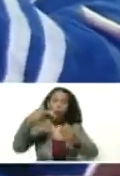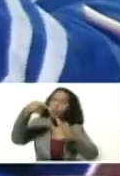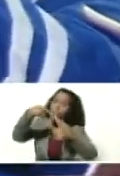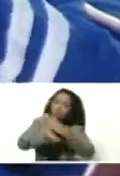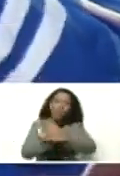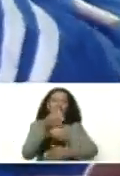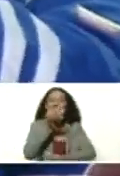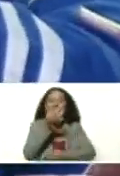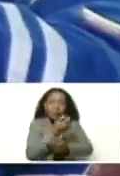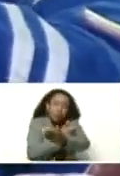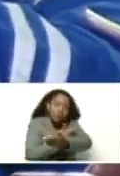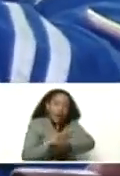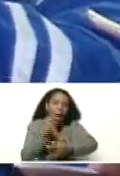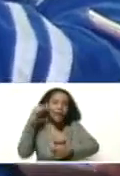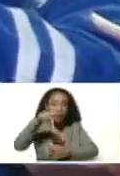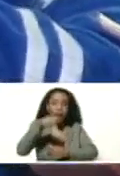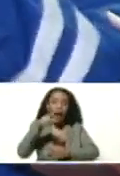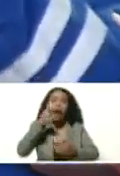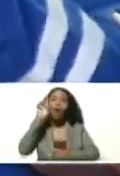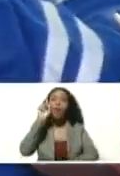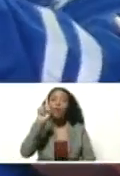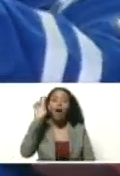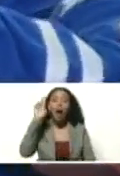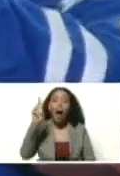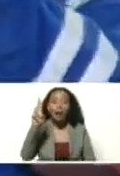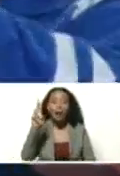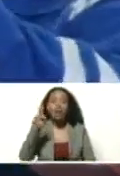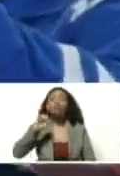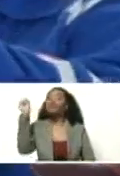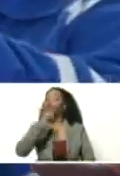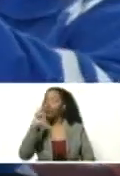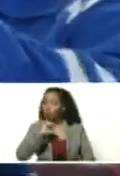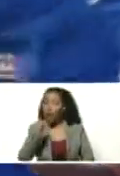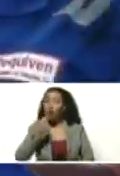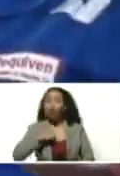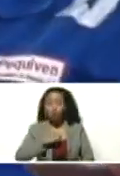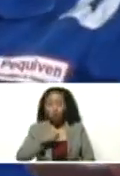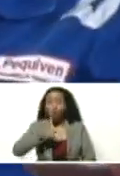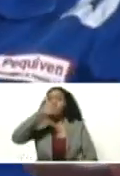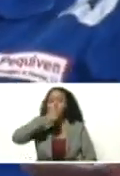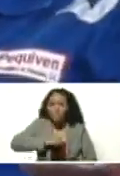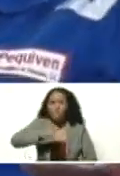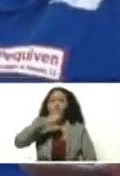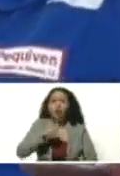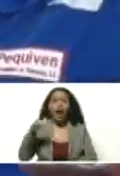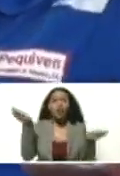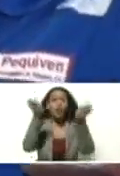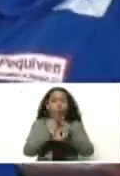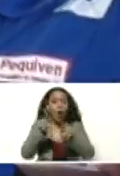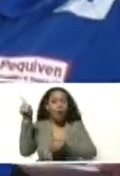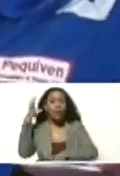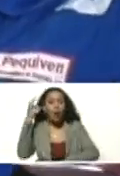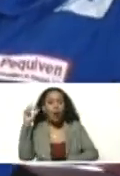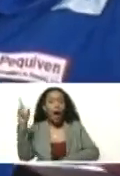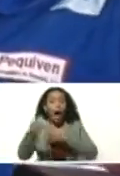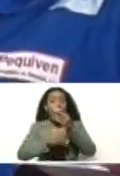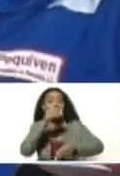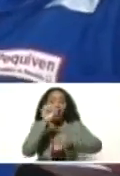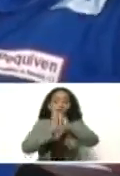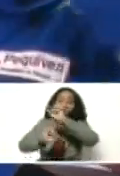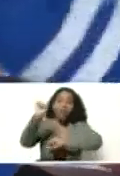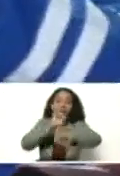R, ministro, de las que usted acaba de nombrarnos. Y ciertamente hemos sido resistentes como ella cuando libraba esa batalla ante